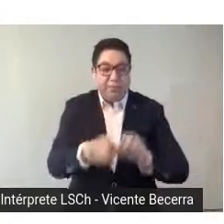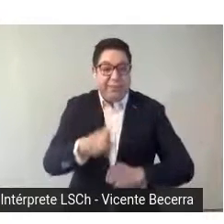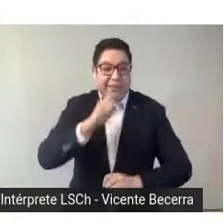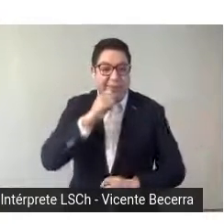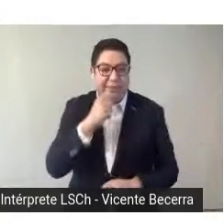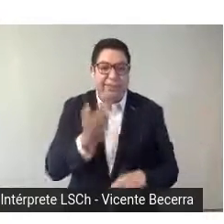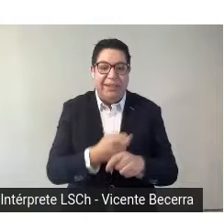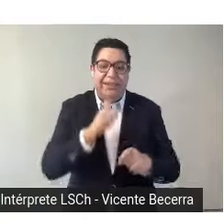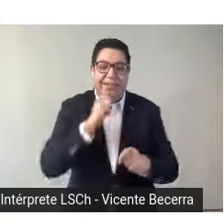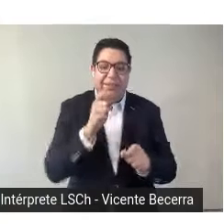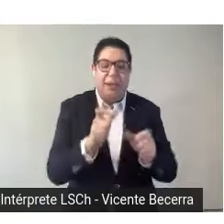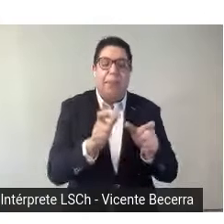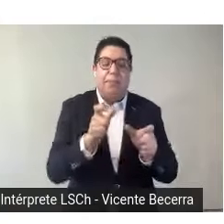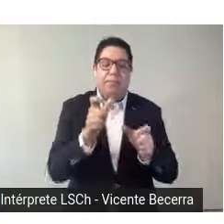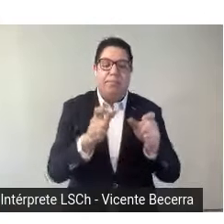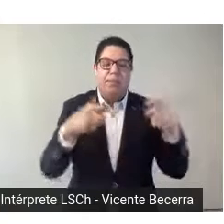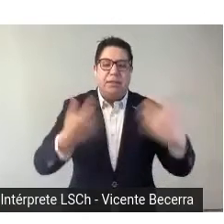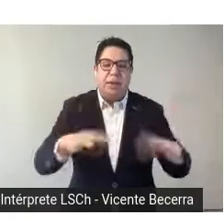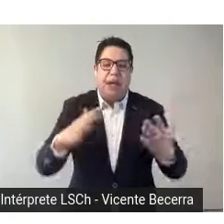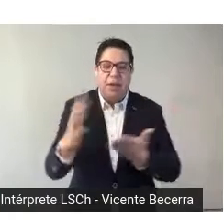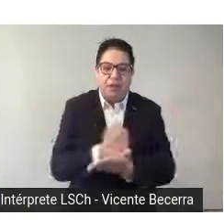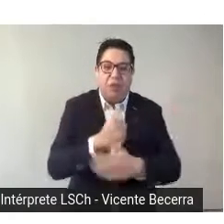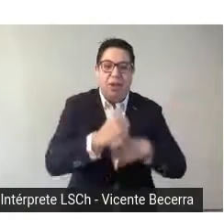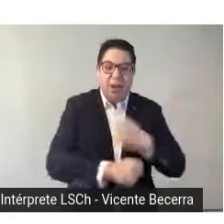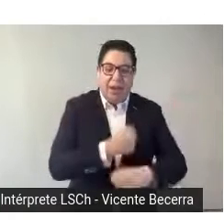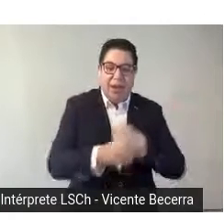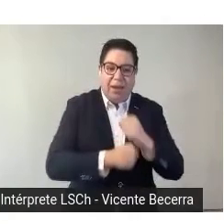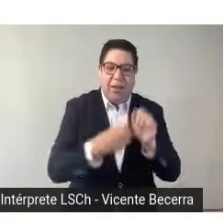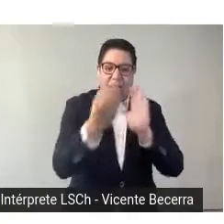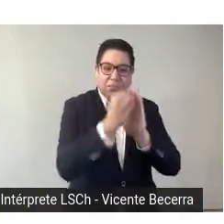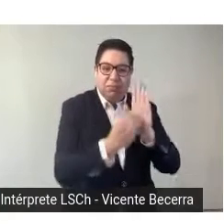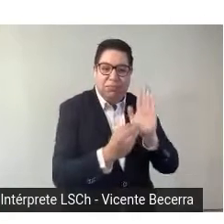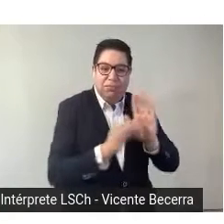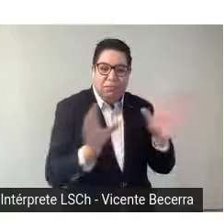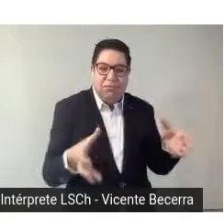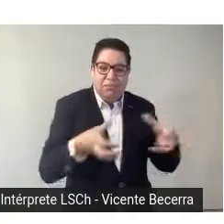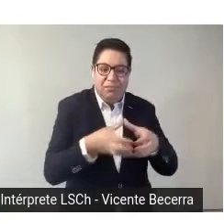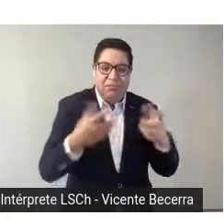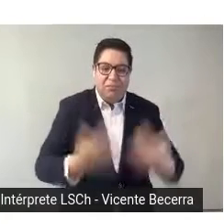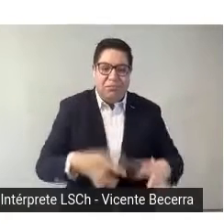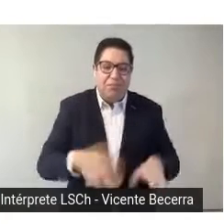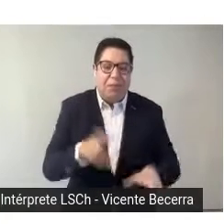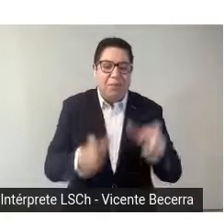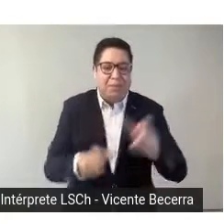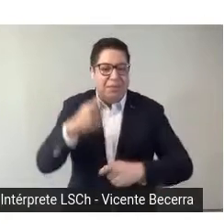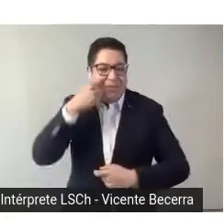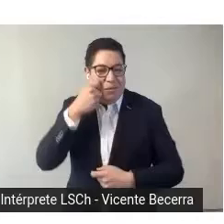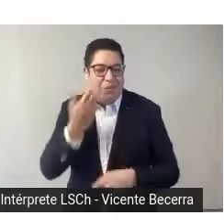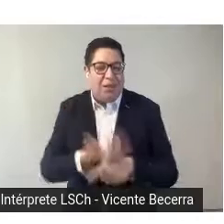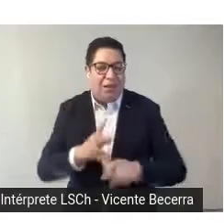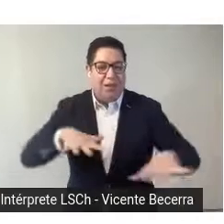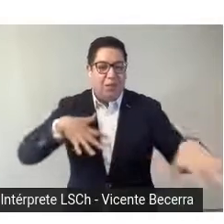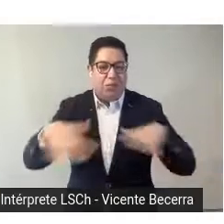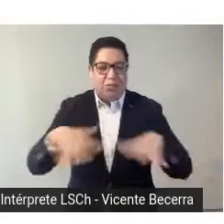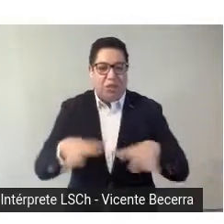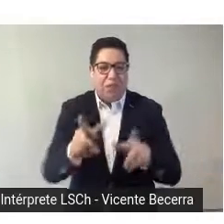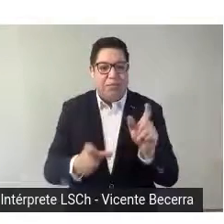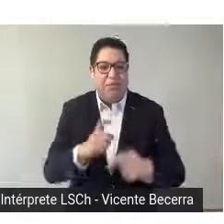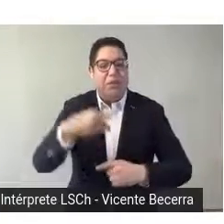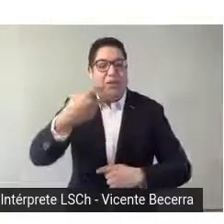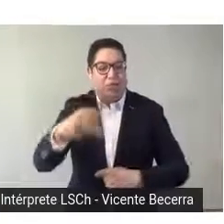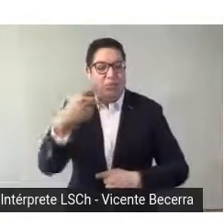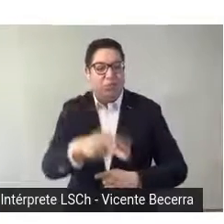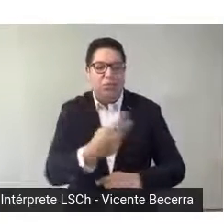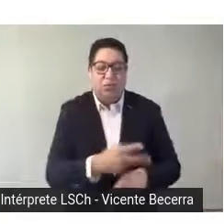la construcción que hemos logrado en estos años de una red viva, de una red de personas, de un movimiento de innovadores públicos